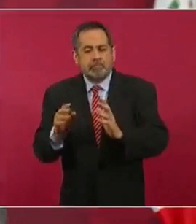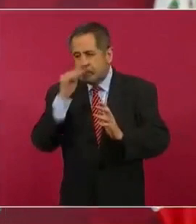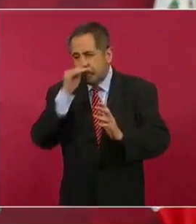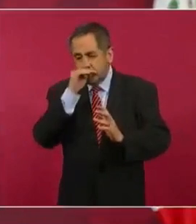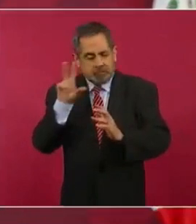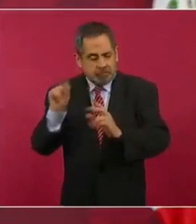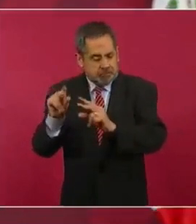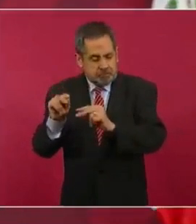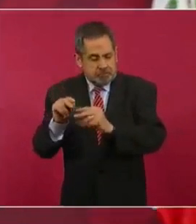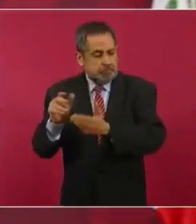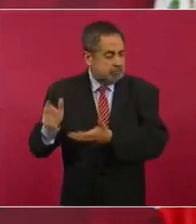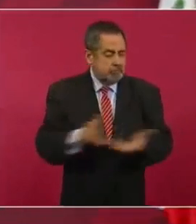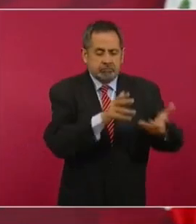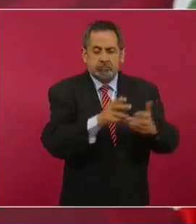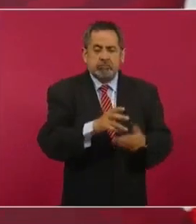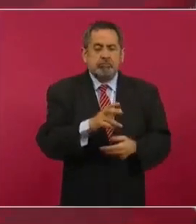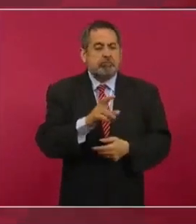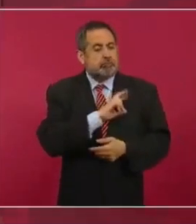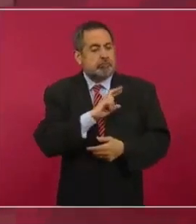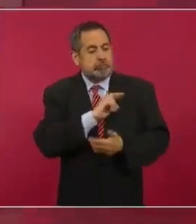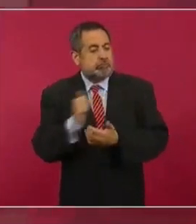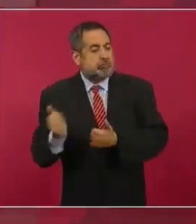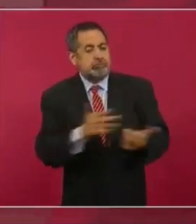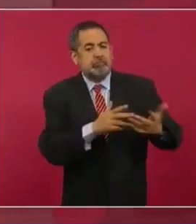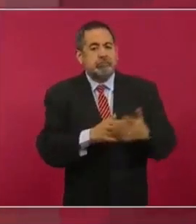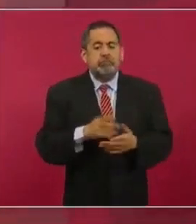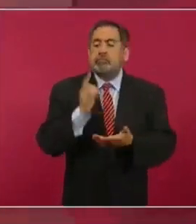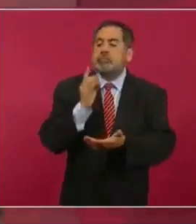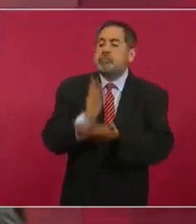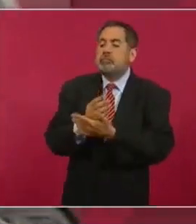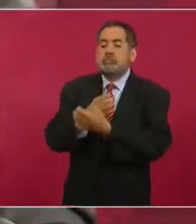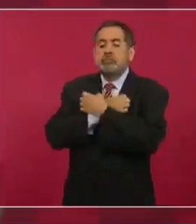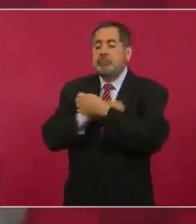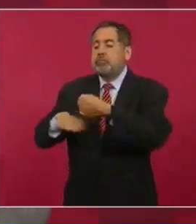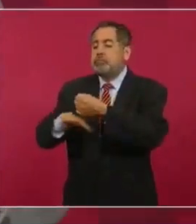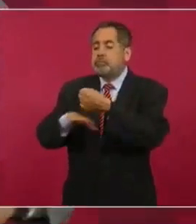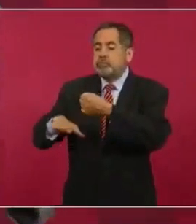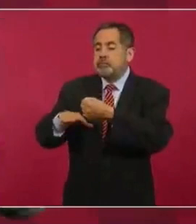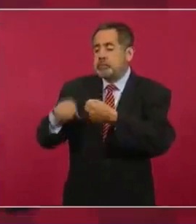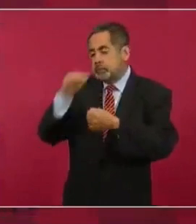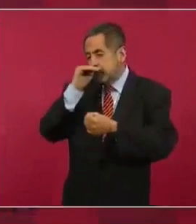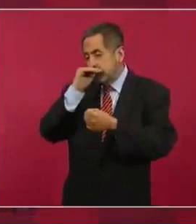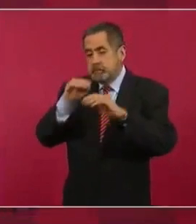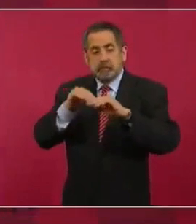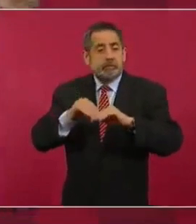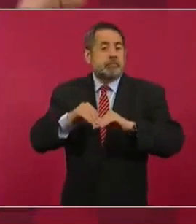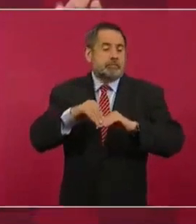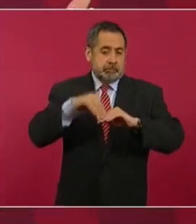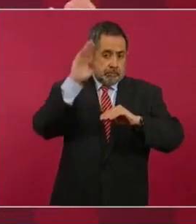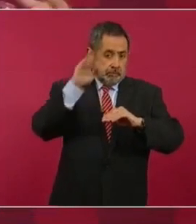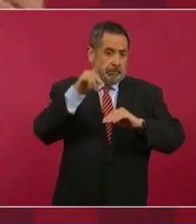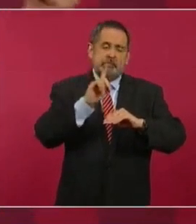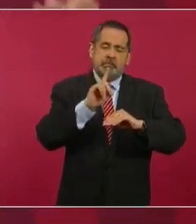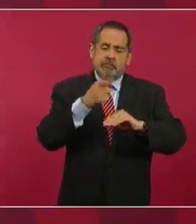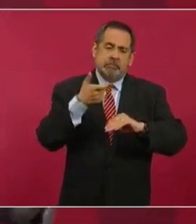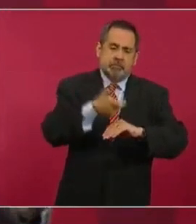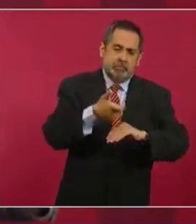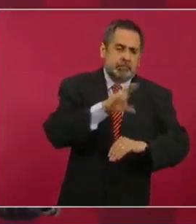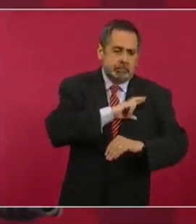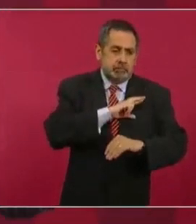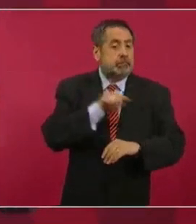o que la gratuidad se limitara solo a la educación básica, y fue el que puso al mercado la